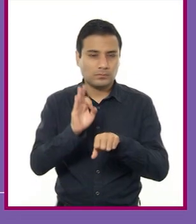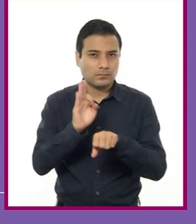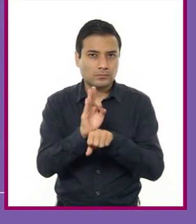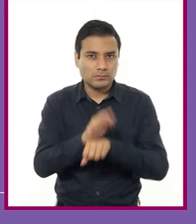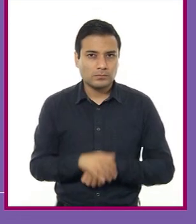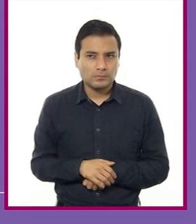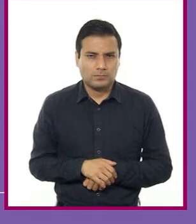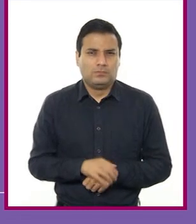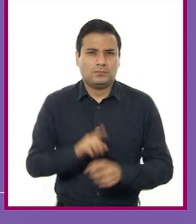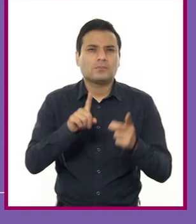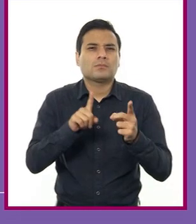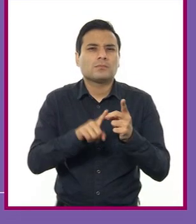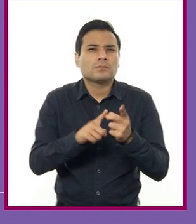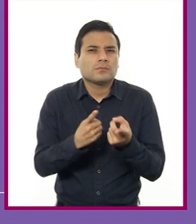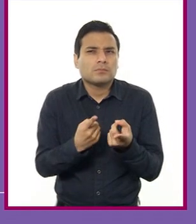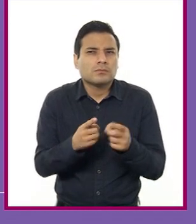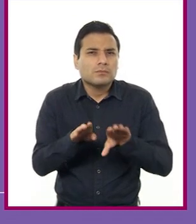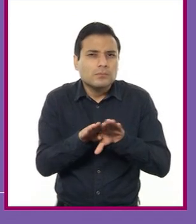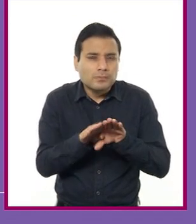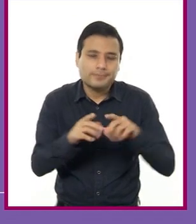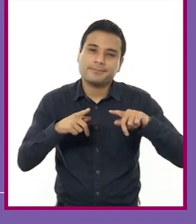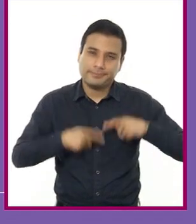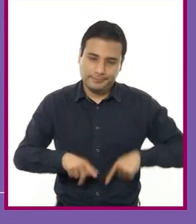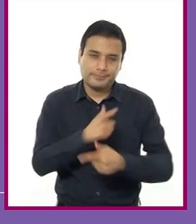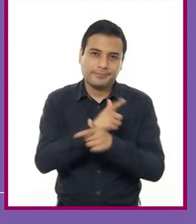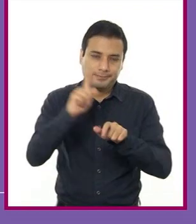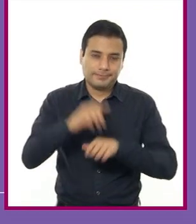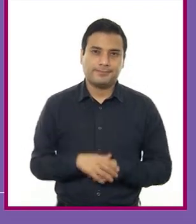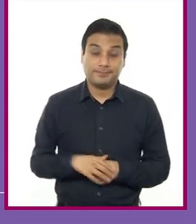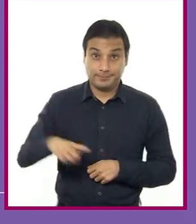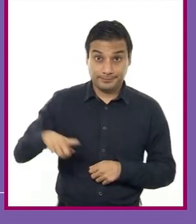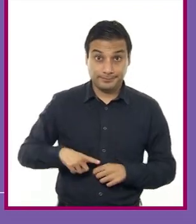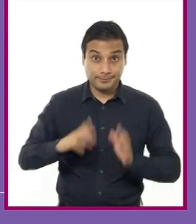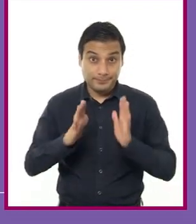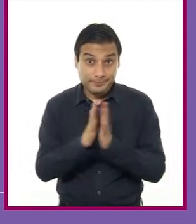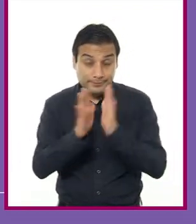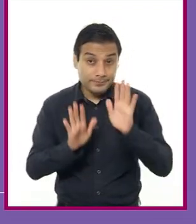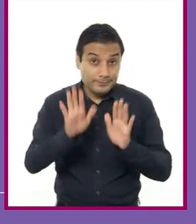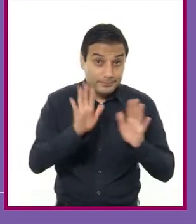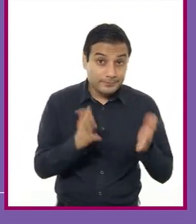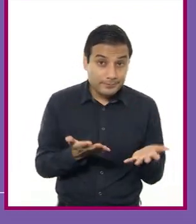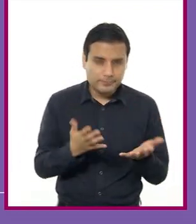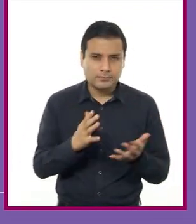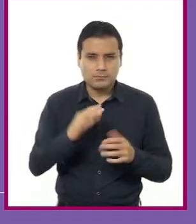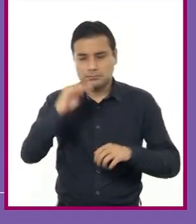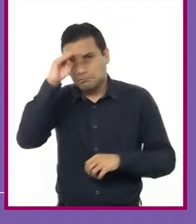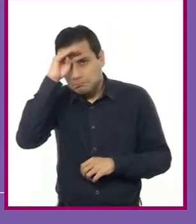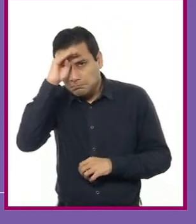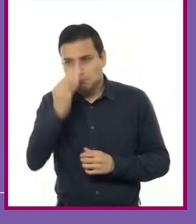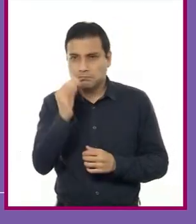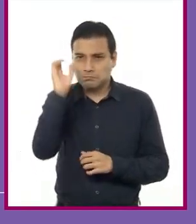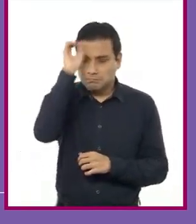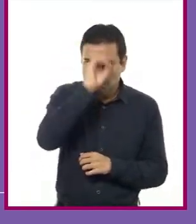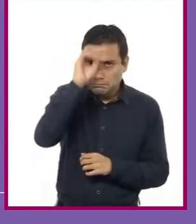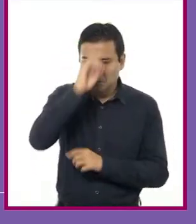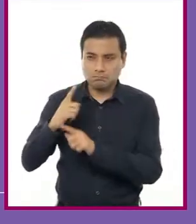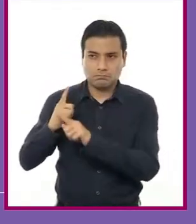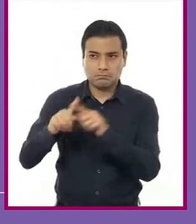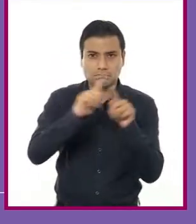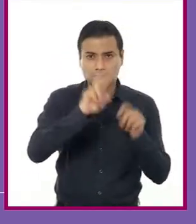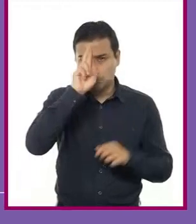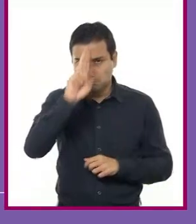representados en las libertades de los ciudadanos. En los estados democráticos se expresan las diferencias de pensamiento y se reconoce los